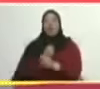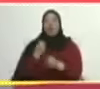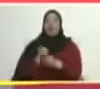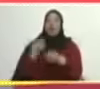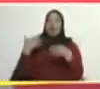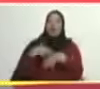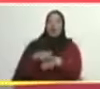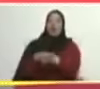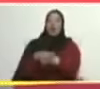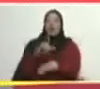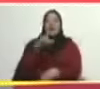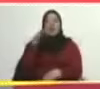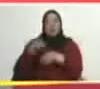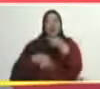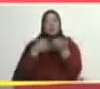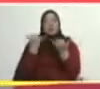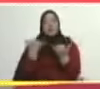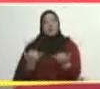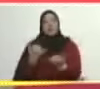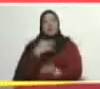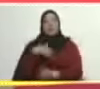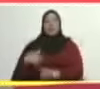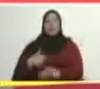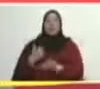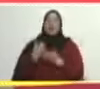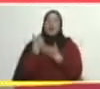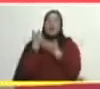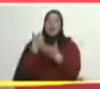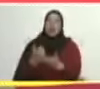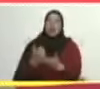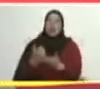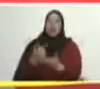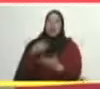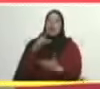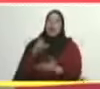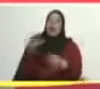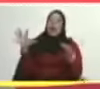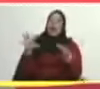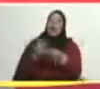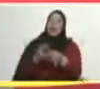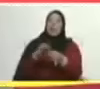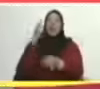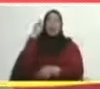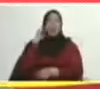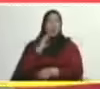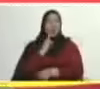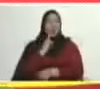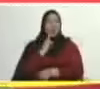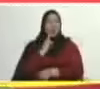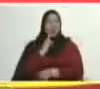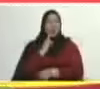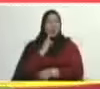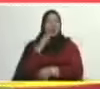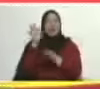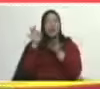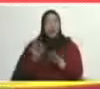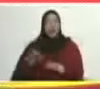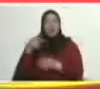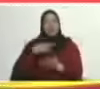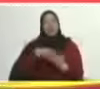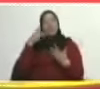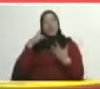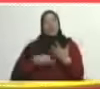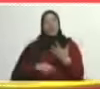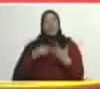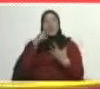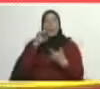solo apuesta a las ganancias y al mercado. Es la alianza del milagro que hizo realidad proyectos